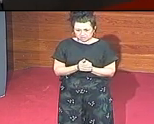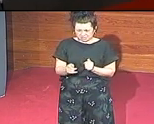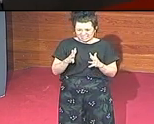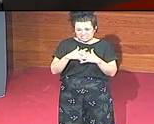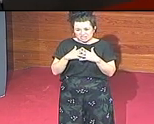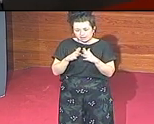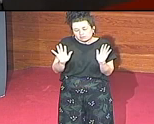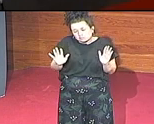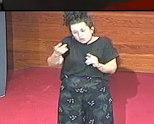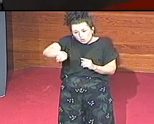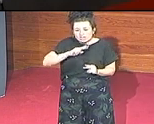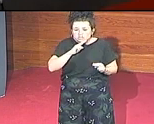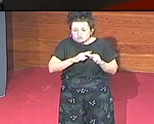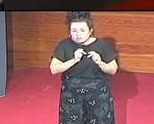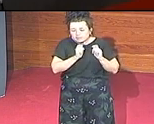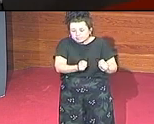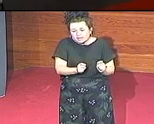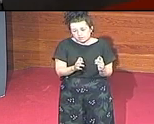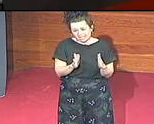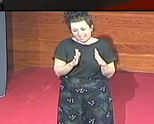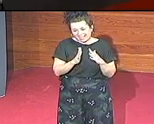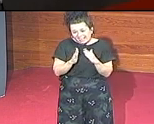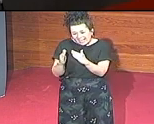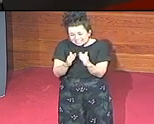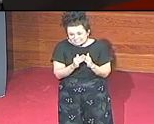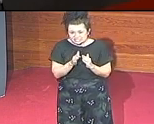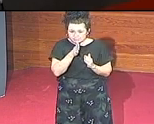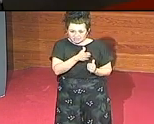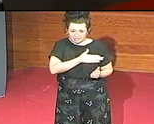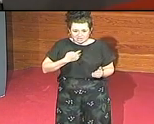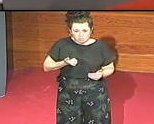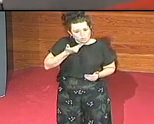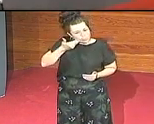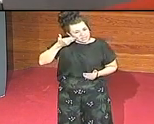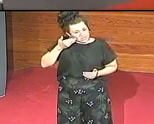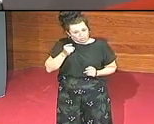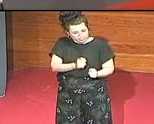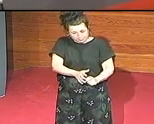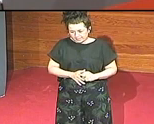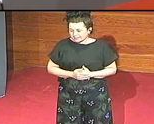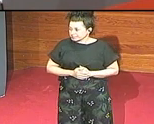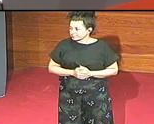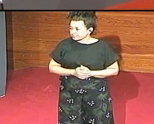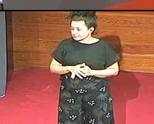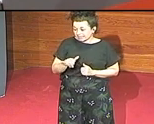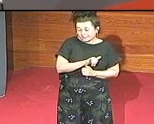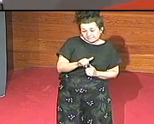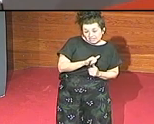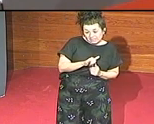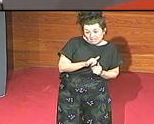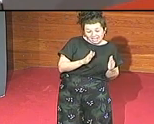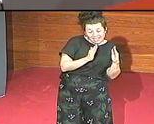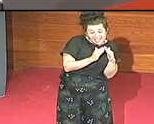ellos llaman las casitas los que les querían dignificar entonces ese medición es la diferencia entre la casita y una